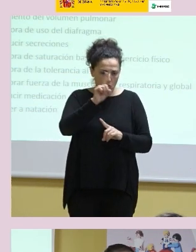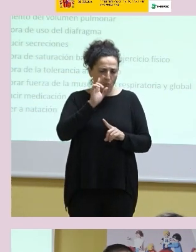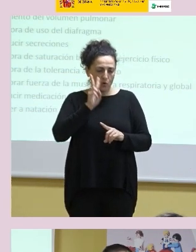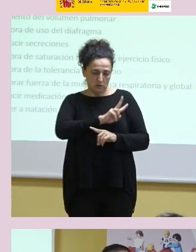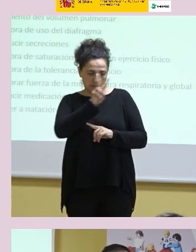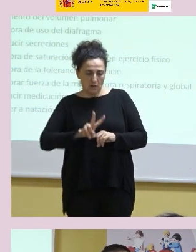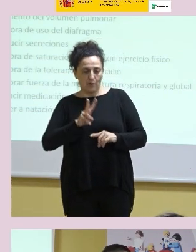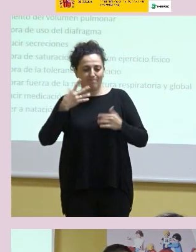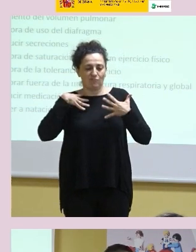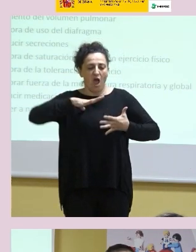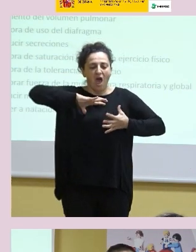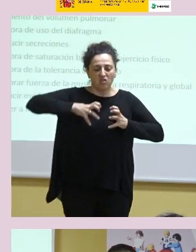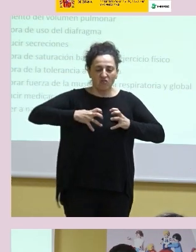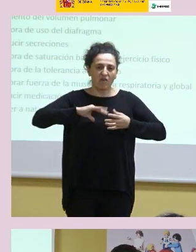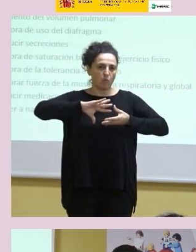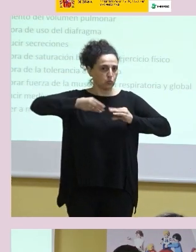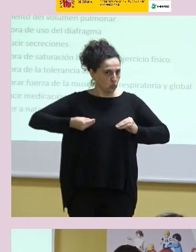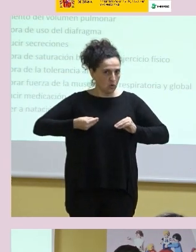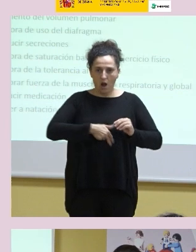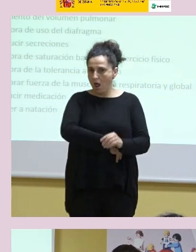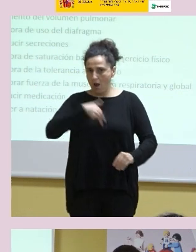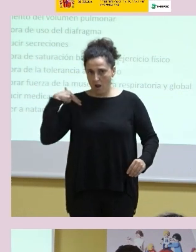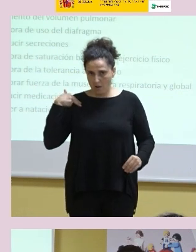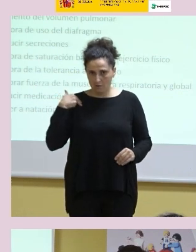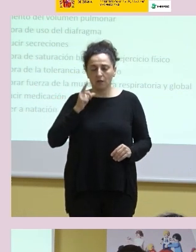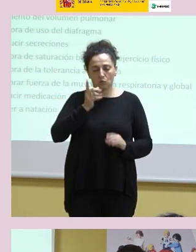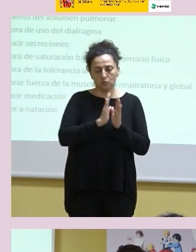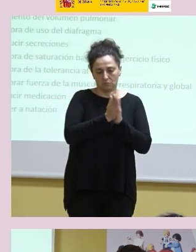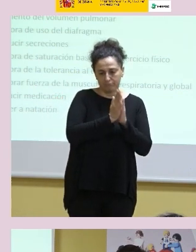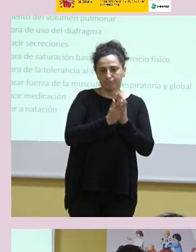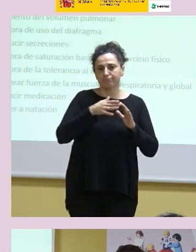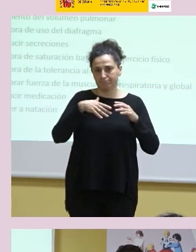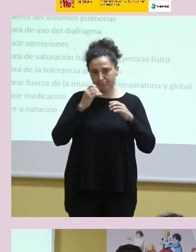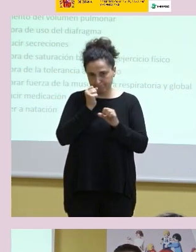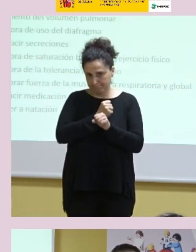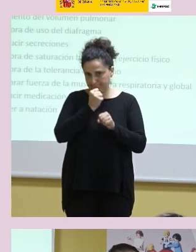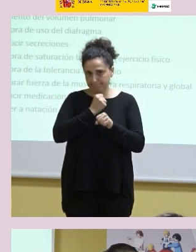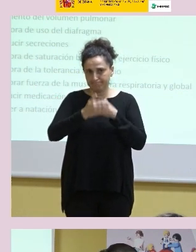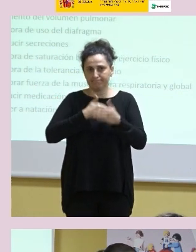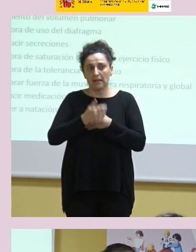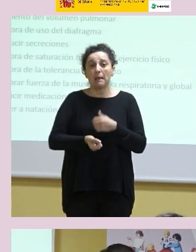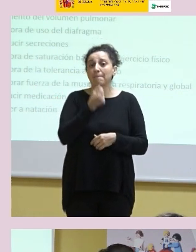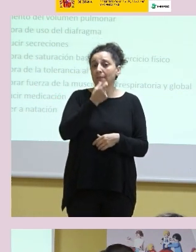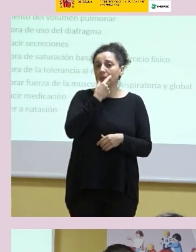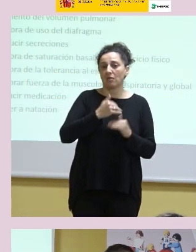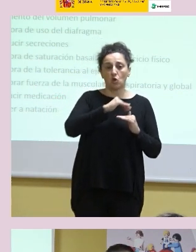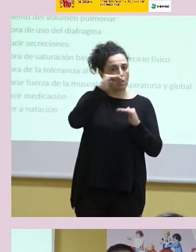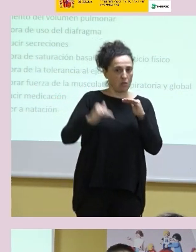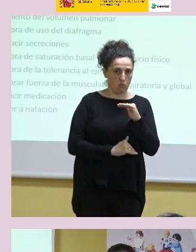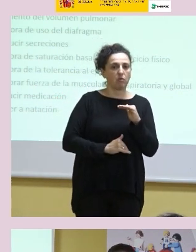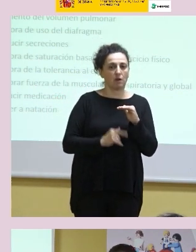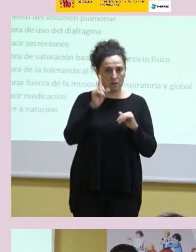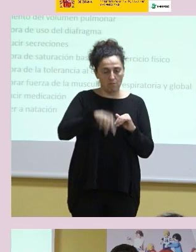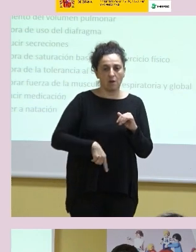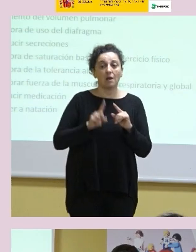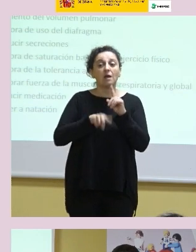luego también trabajaremos en las sesiones. Nos planteamos también reducir el uso de la medicación y, por supuesto, porque el paciente lo ha indicado, volver